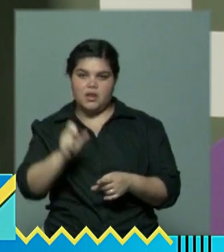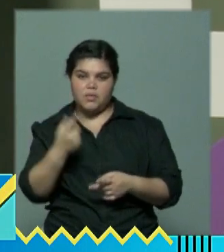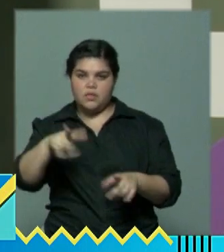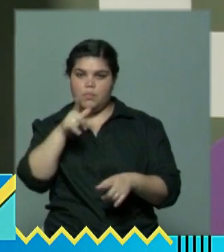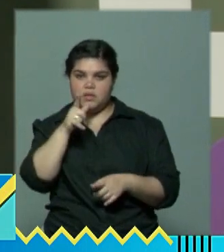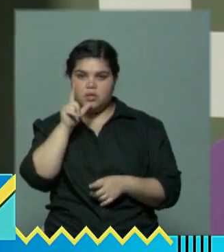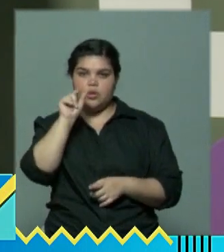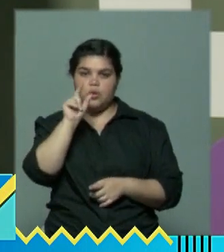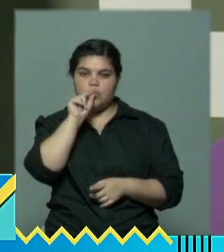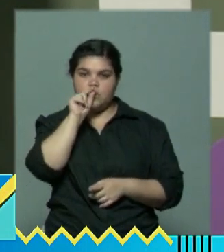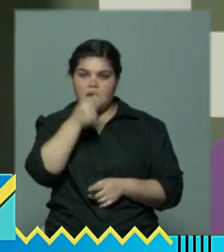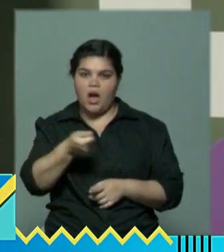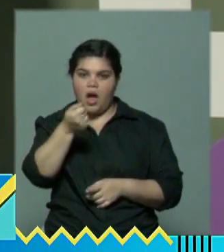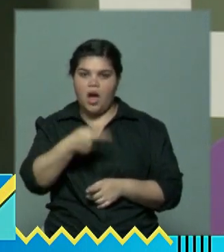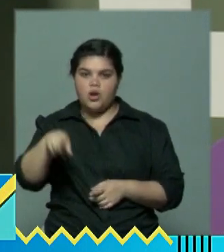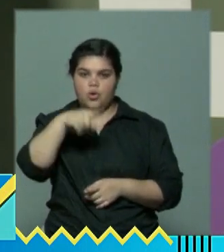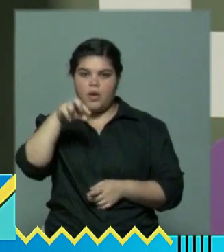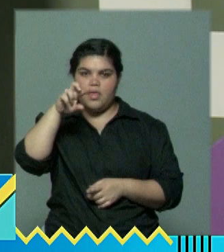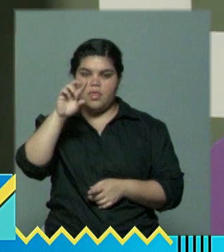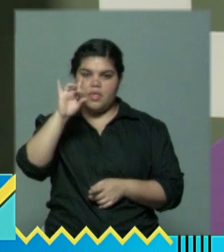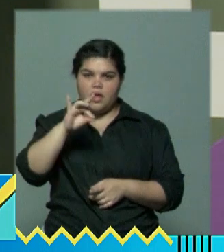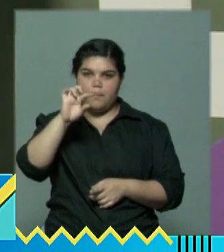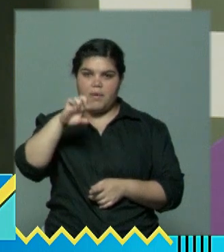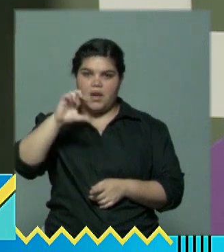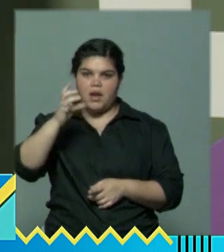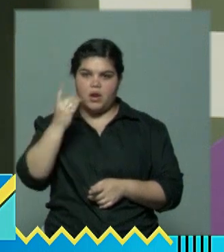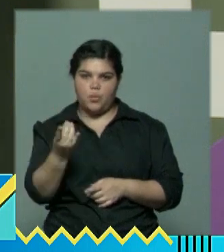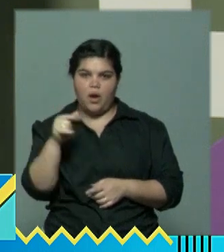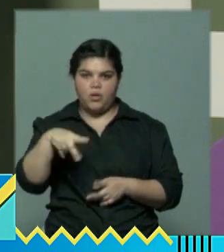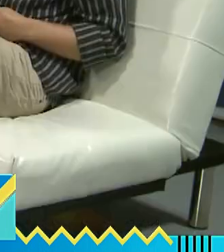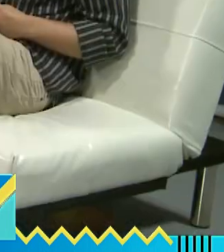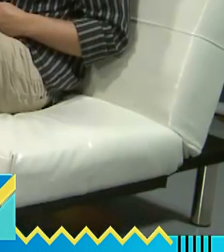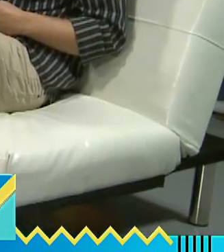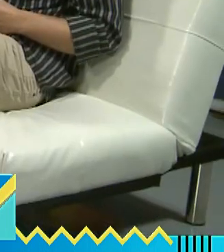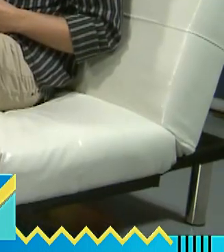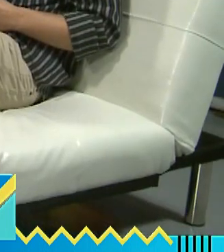distintos parecidos, y si no, en Twitter, @dpsenalu. Nos vamos a un corte y ya volvemos.